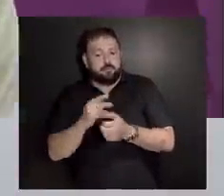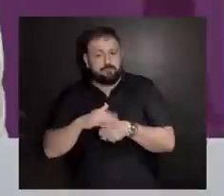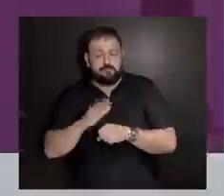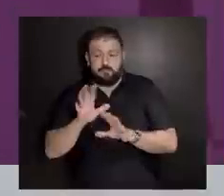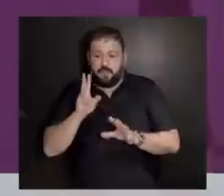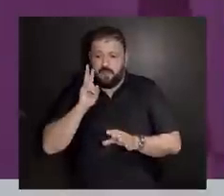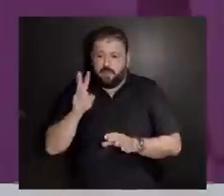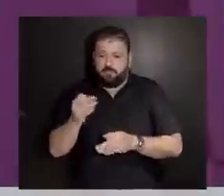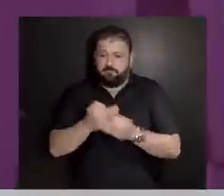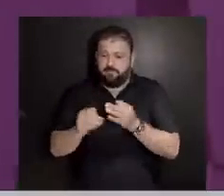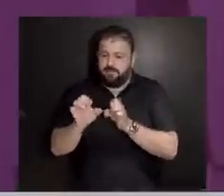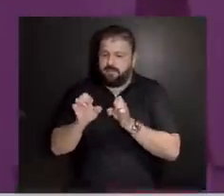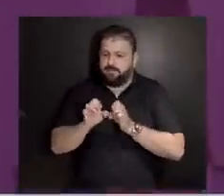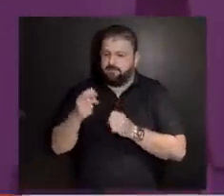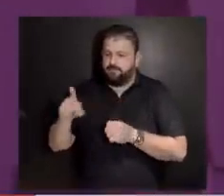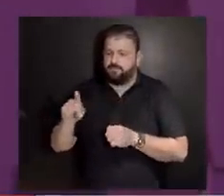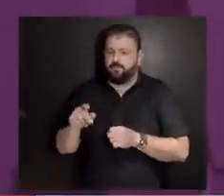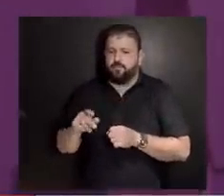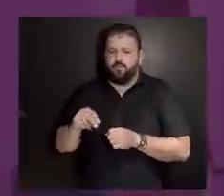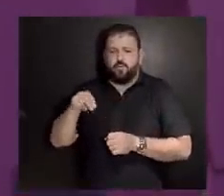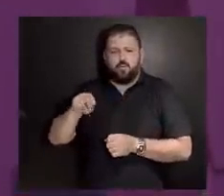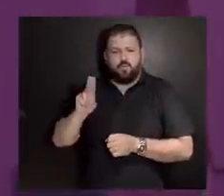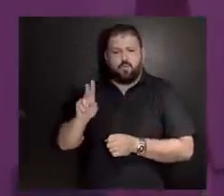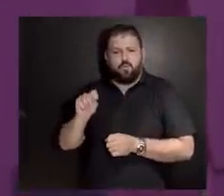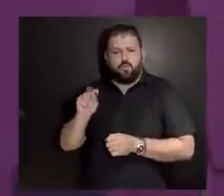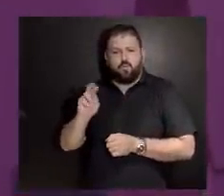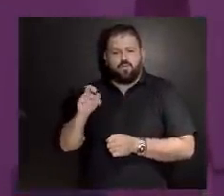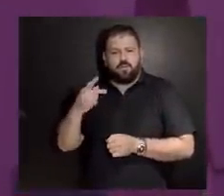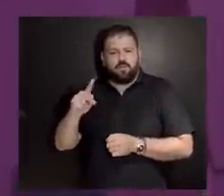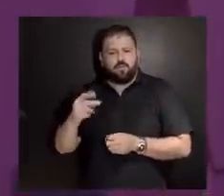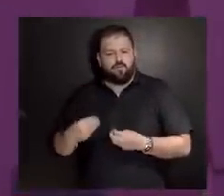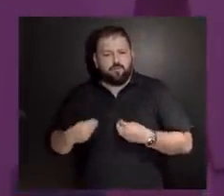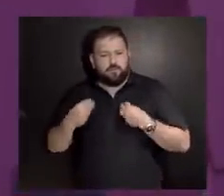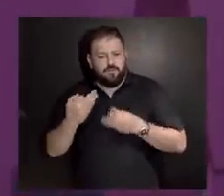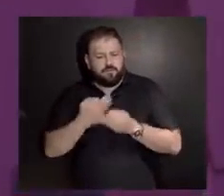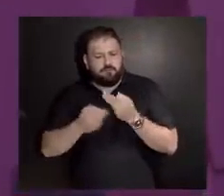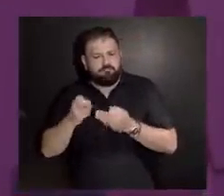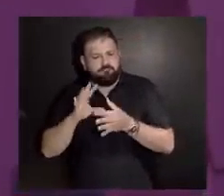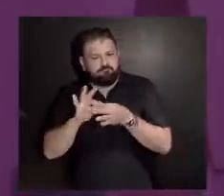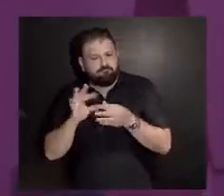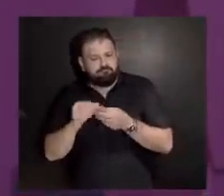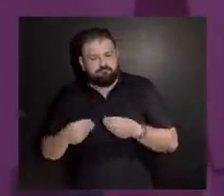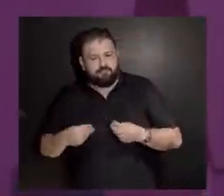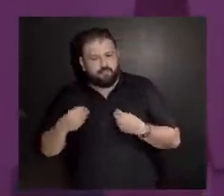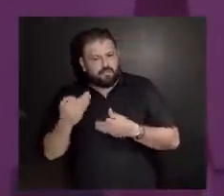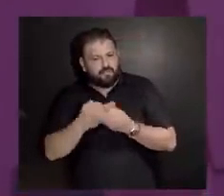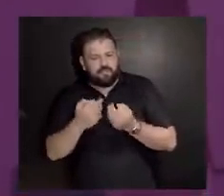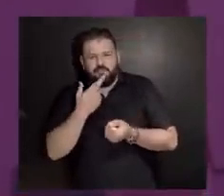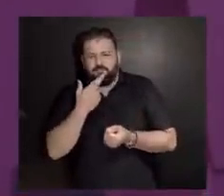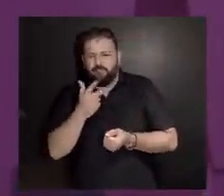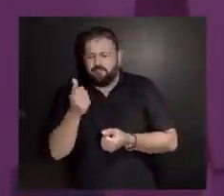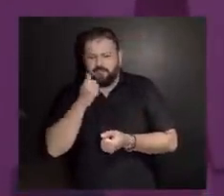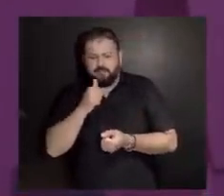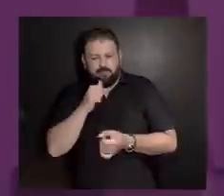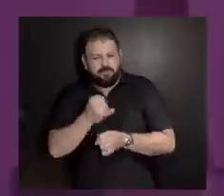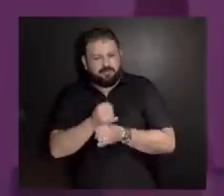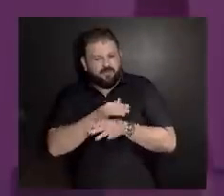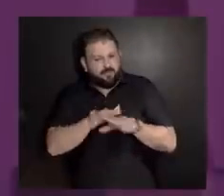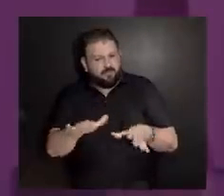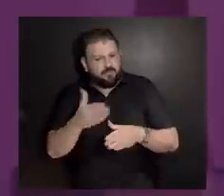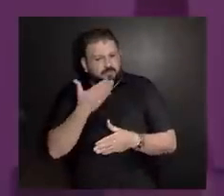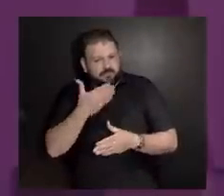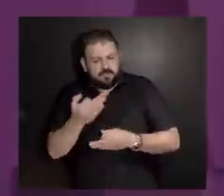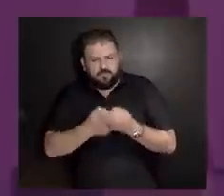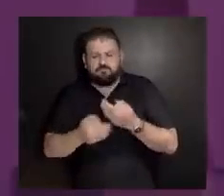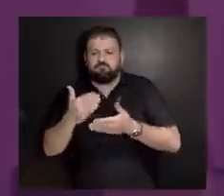así es, el equipo de Nutre Tu Vida siempre viene a tratar los mejores temas y sobre todo de la mejor manera, dándonos siempre mucha información,